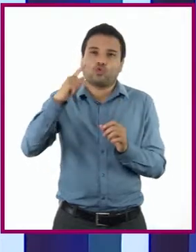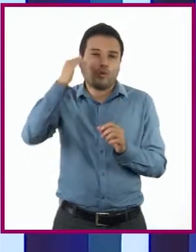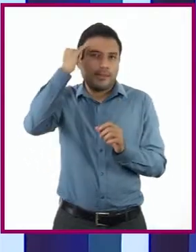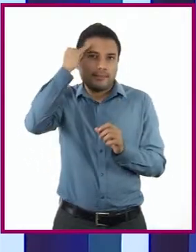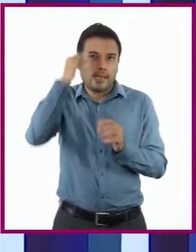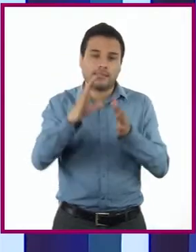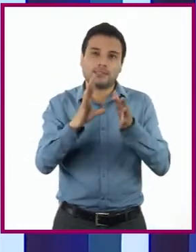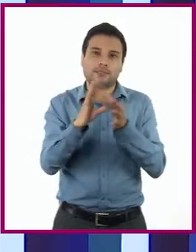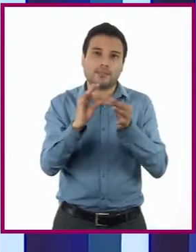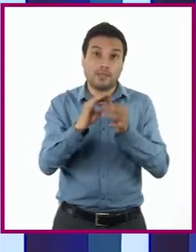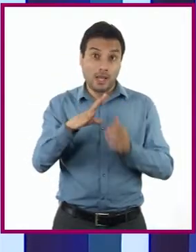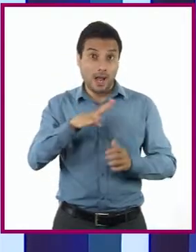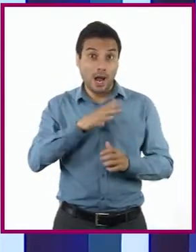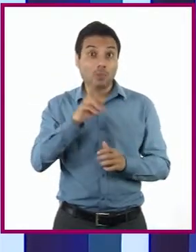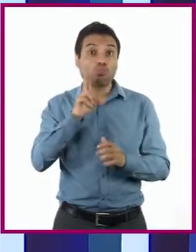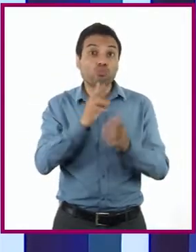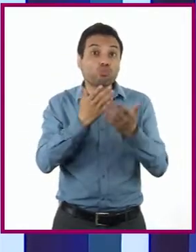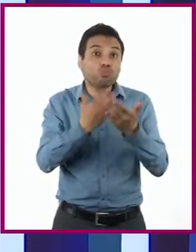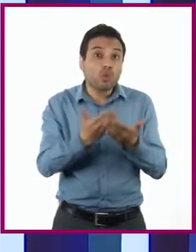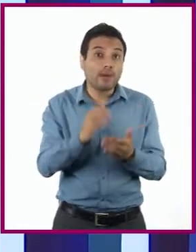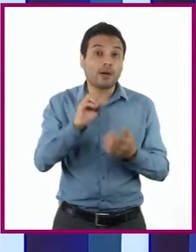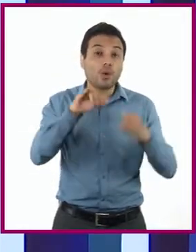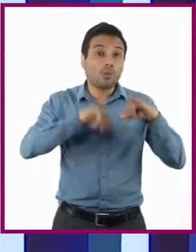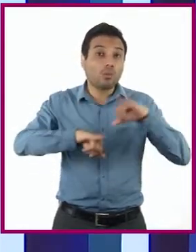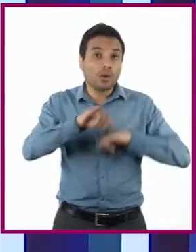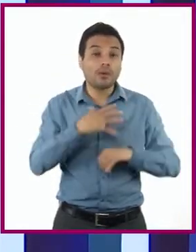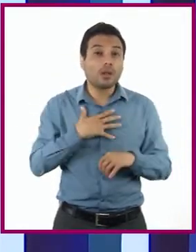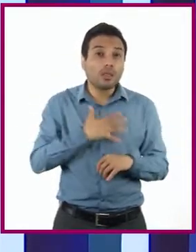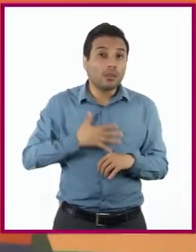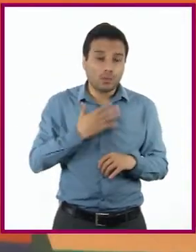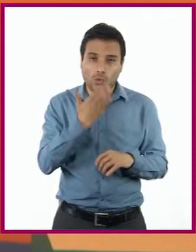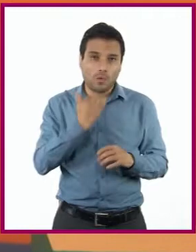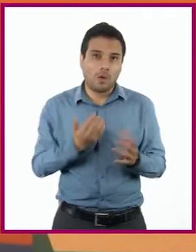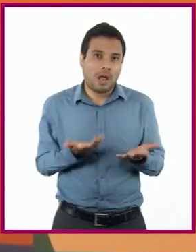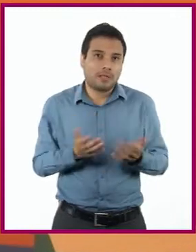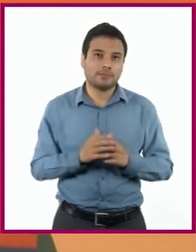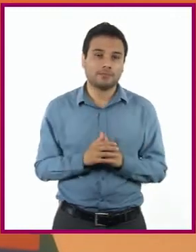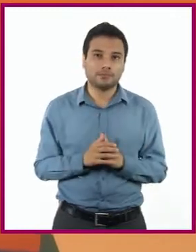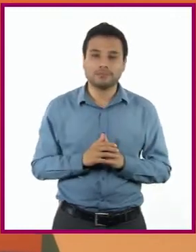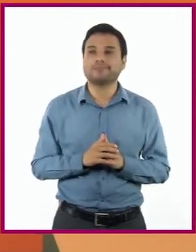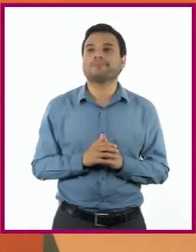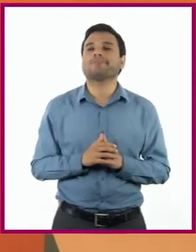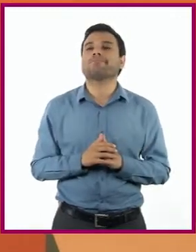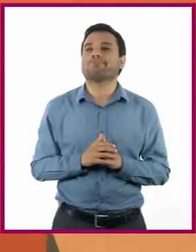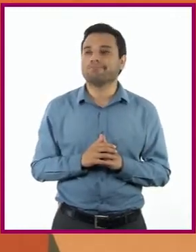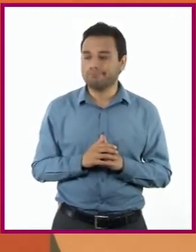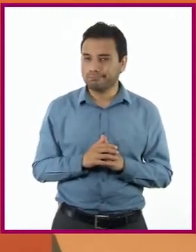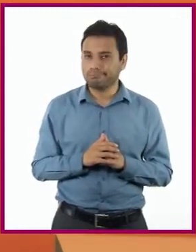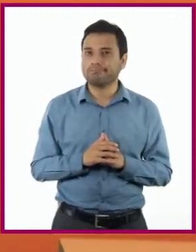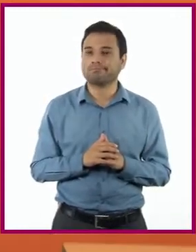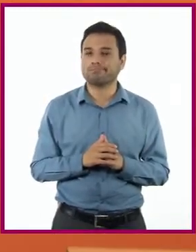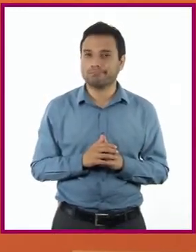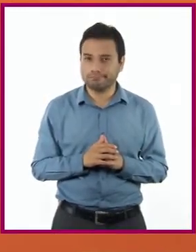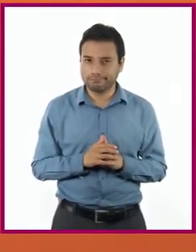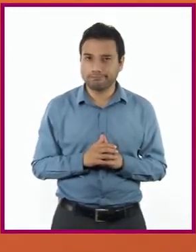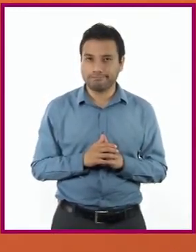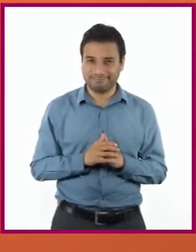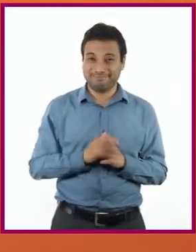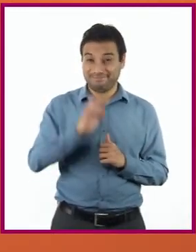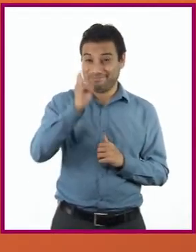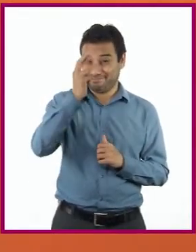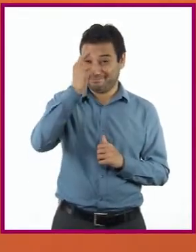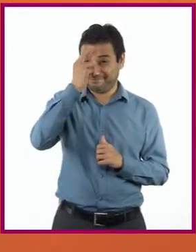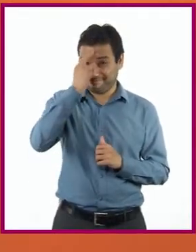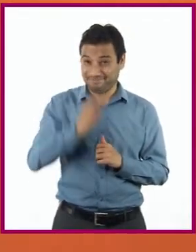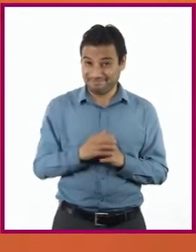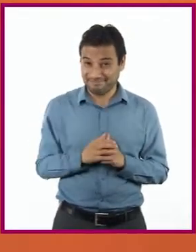estaban sustentadas con experimentos u observaciones directas. Tiene razón, maestra. Si recuerdan, en algún momento